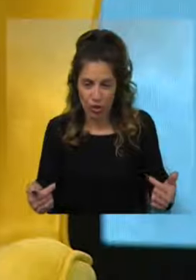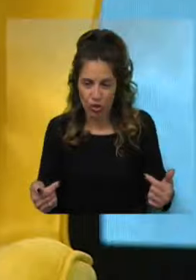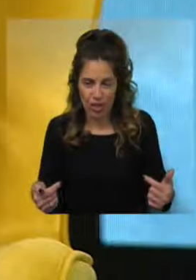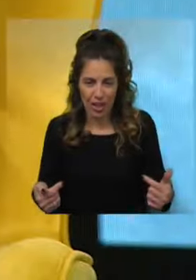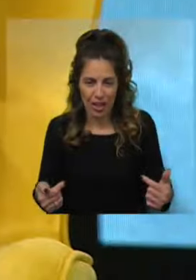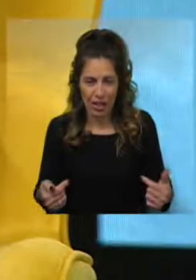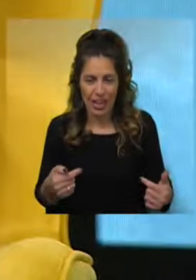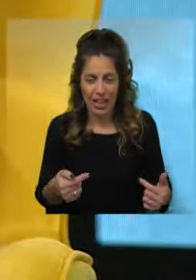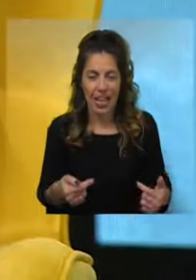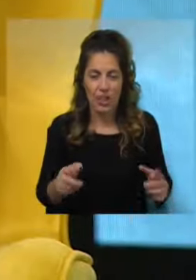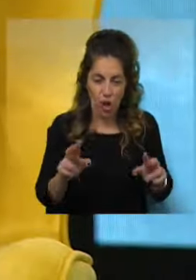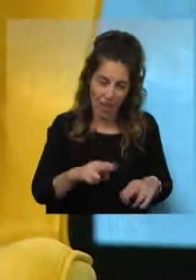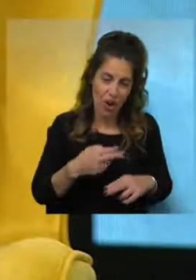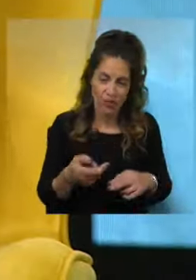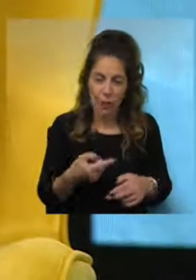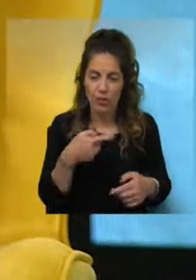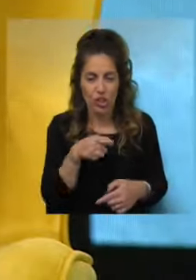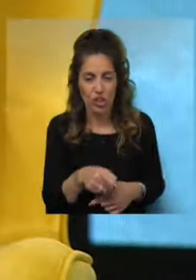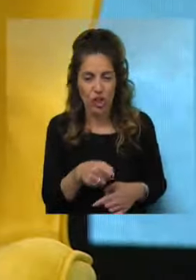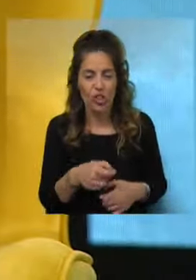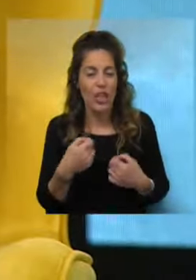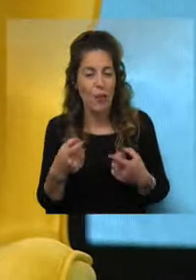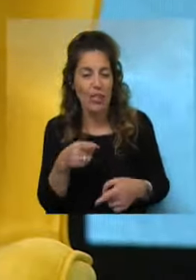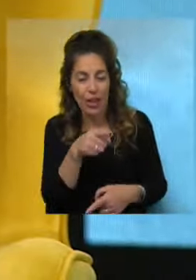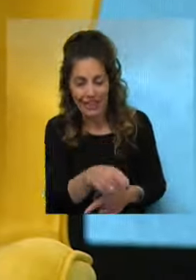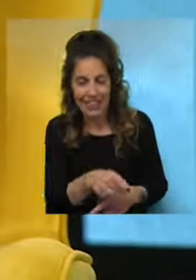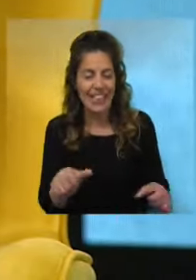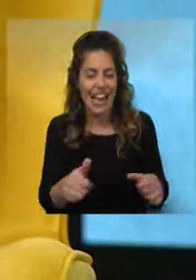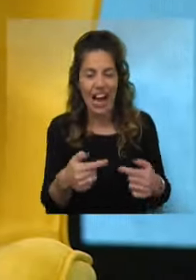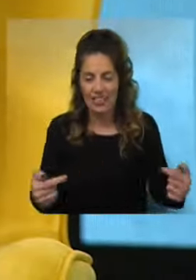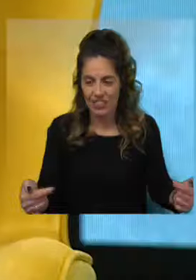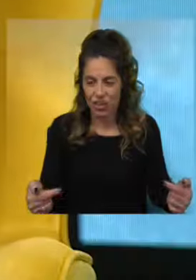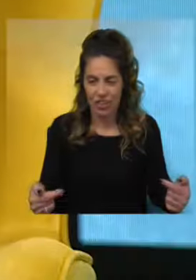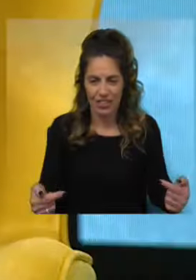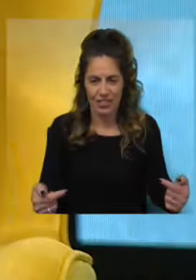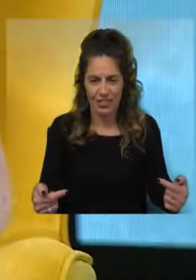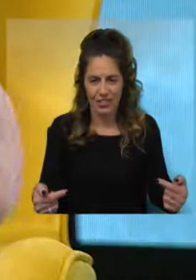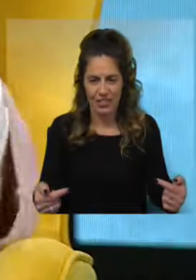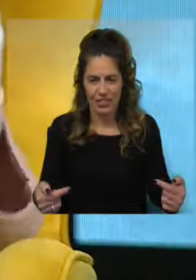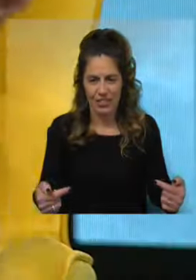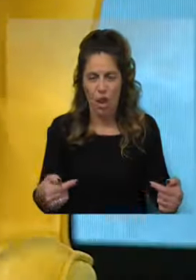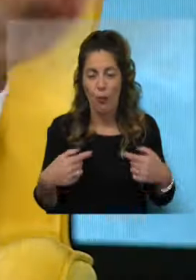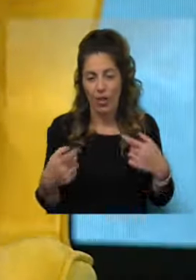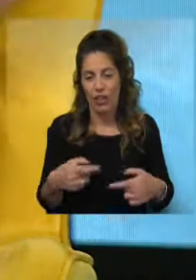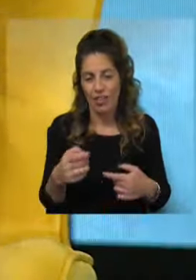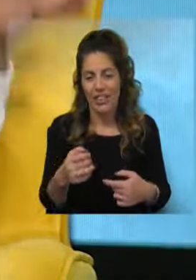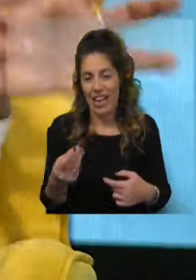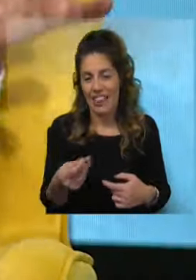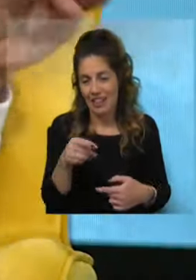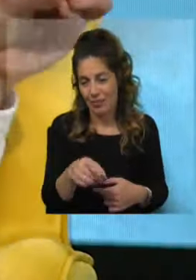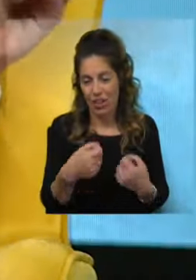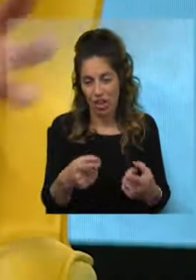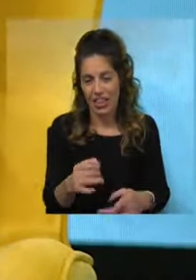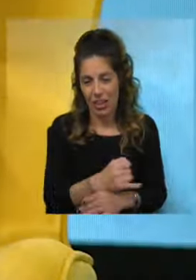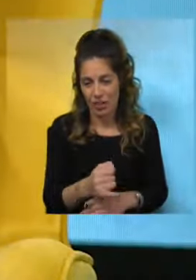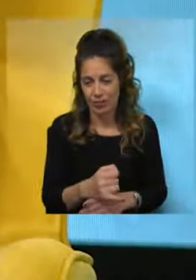parte de esto que volvíamos no si si yo te te mando a ti que hagas ciertas acciones voy a seguir teniendo recursos las la